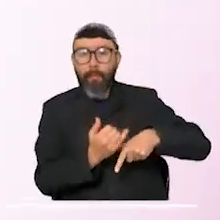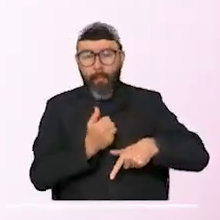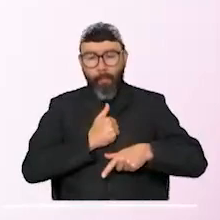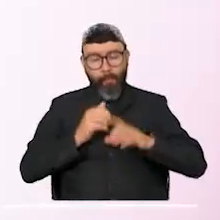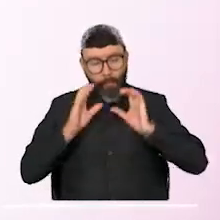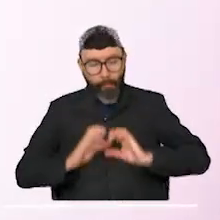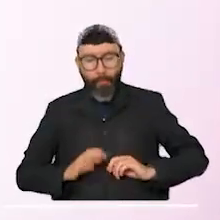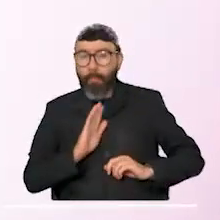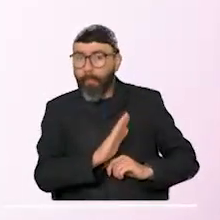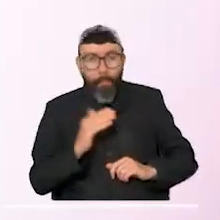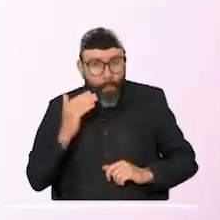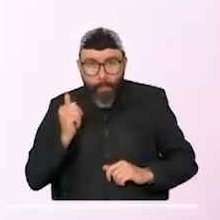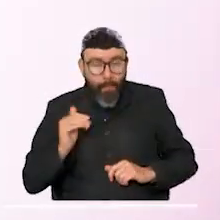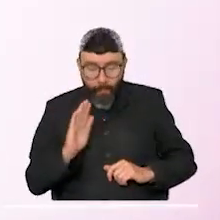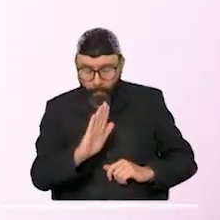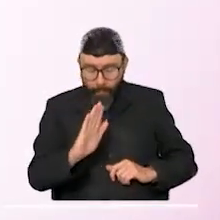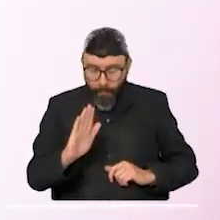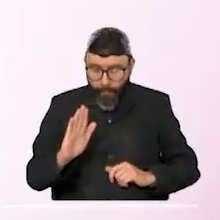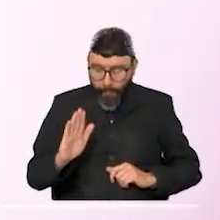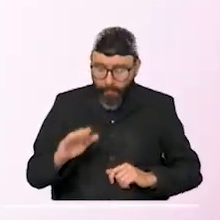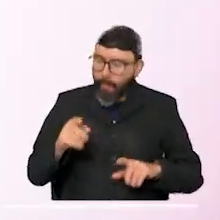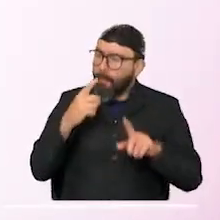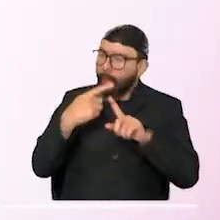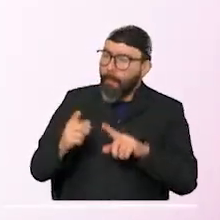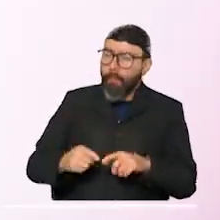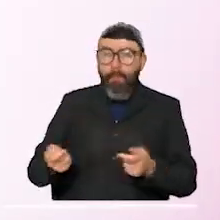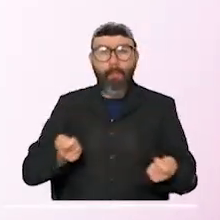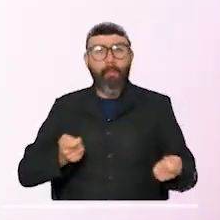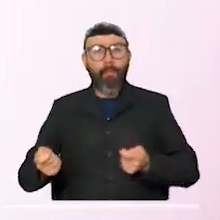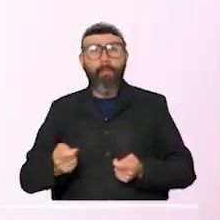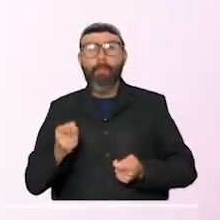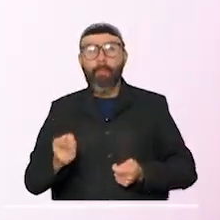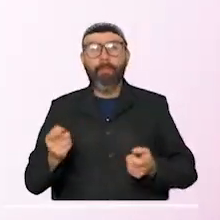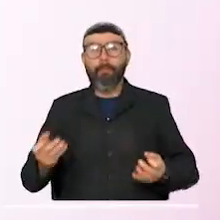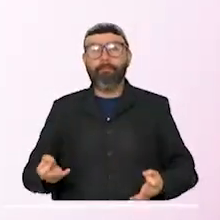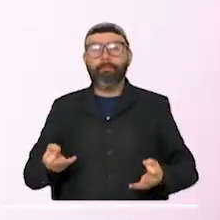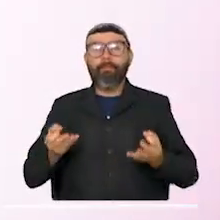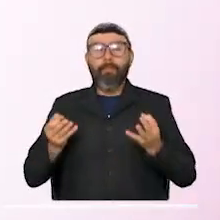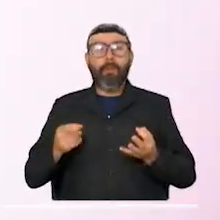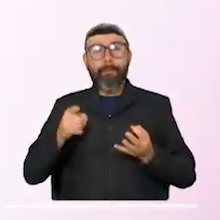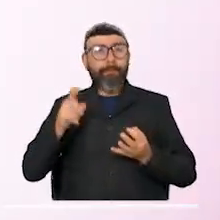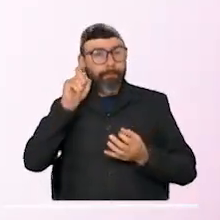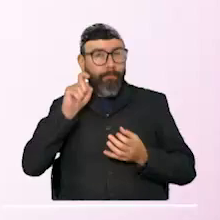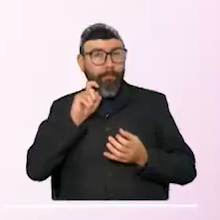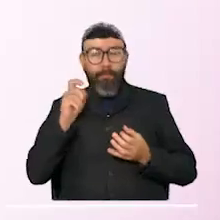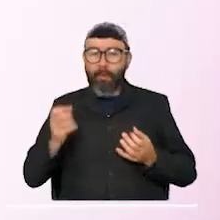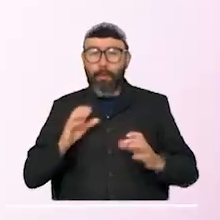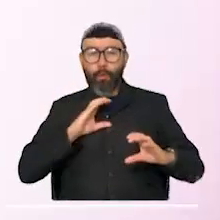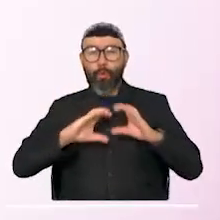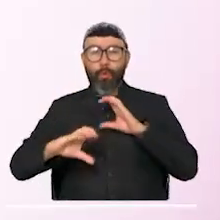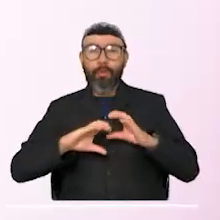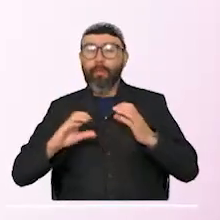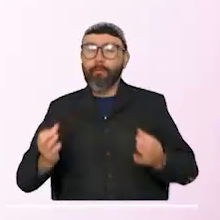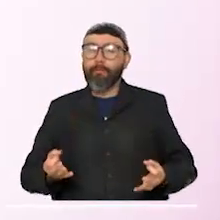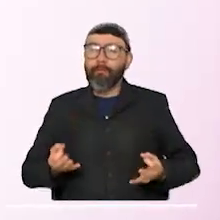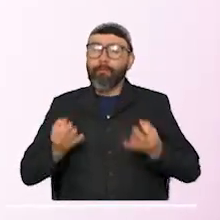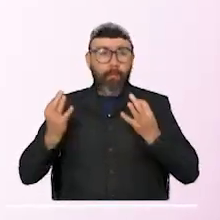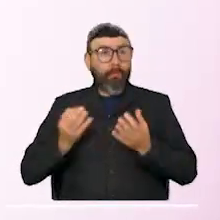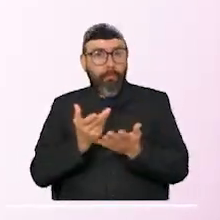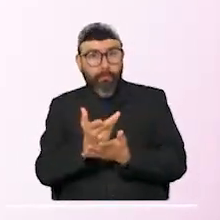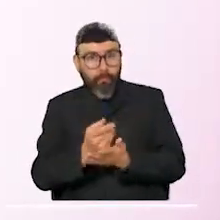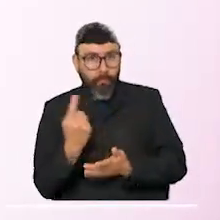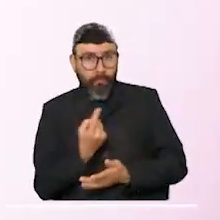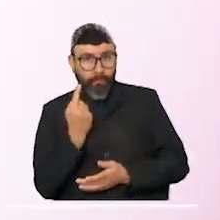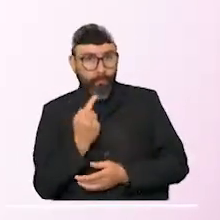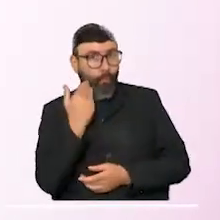feminidad las técnicas tántricas o el comunicación la comunicación tántrica realmente no es un tip solo para las mujeres